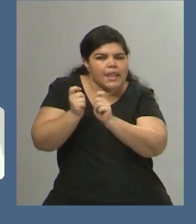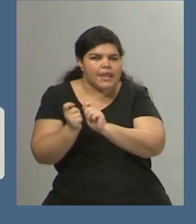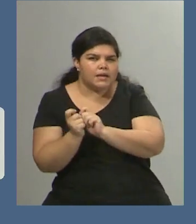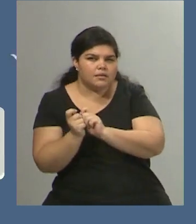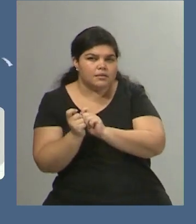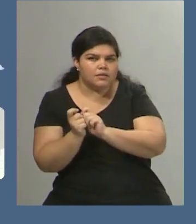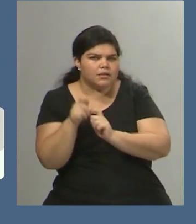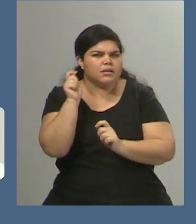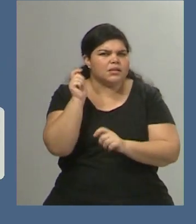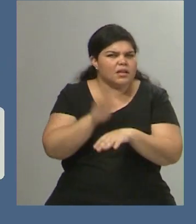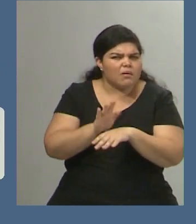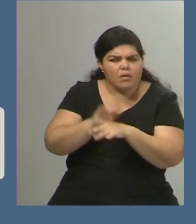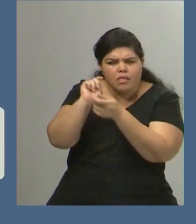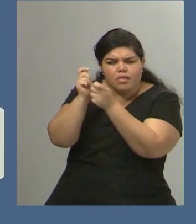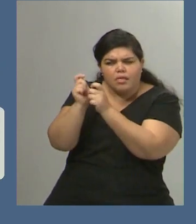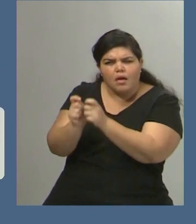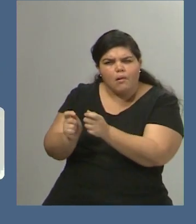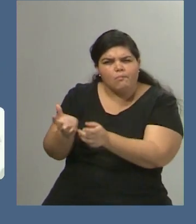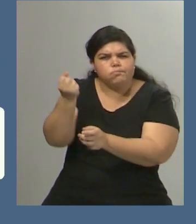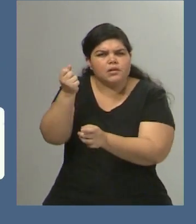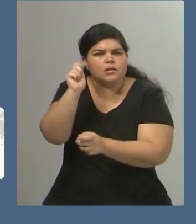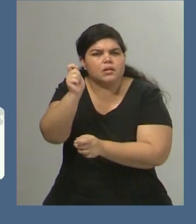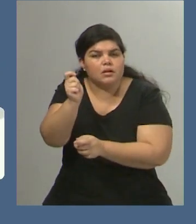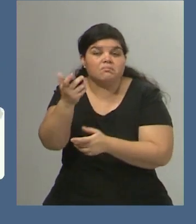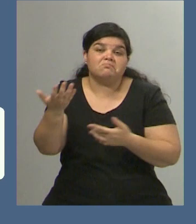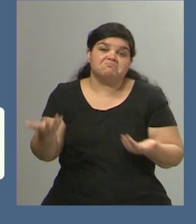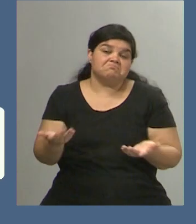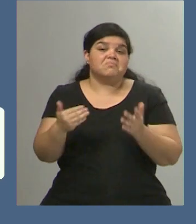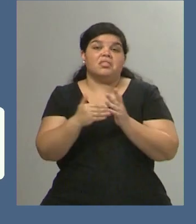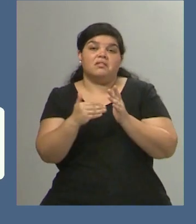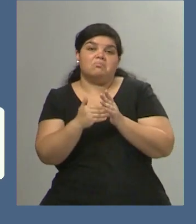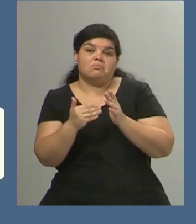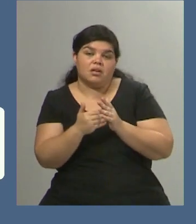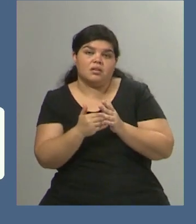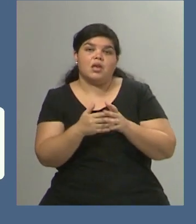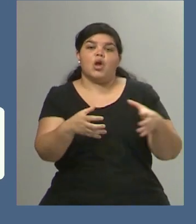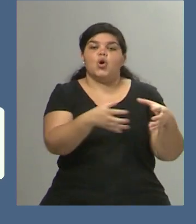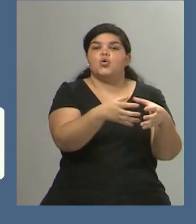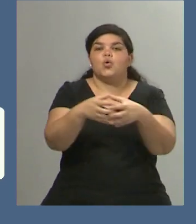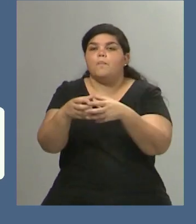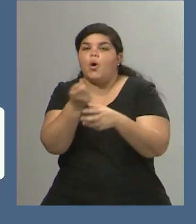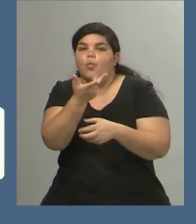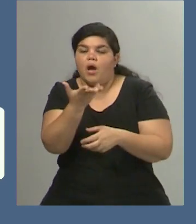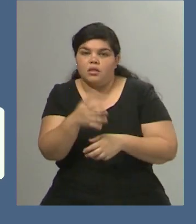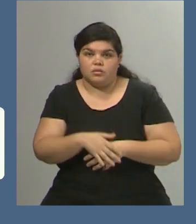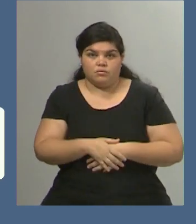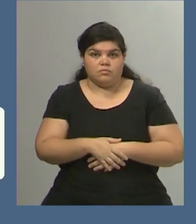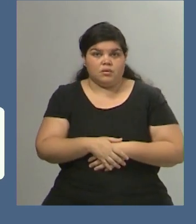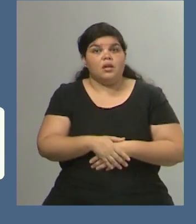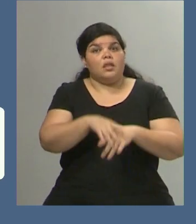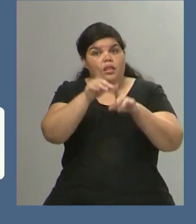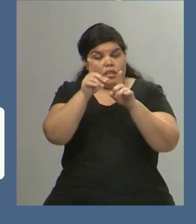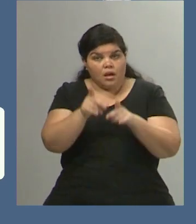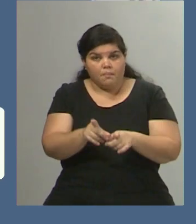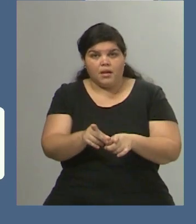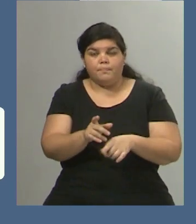Y normalmente es lo que ocurre en cantidad de organizaciones, es aquella gente que está dedicada a ver la